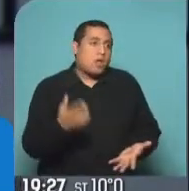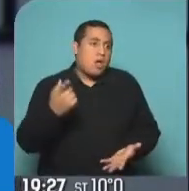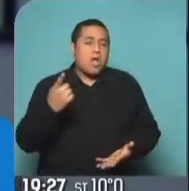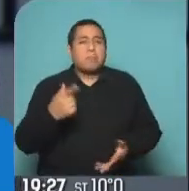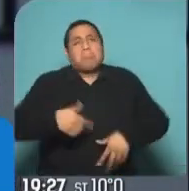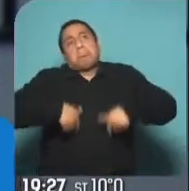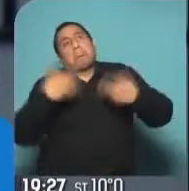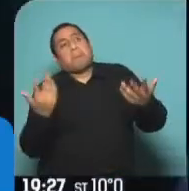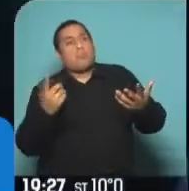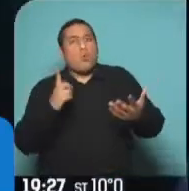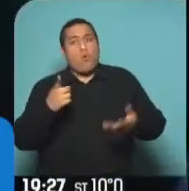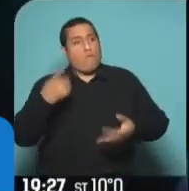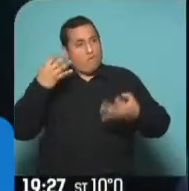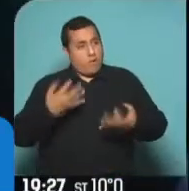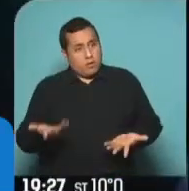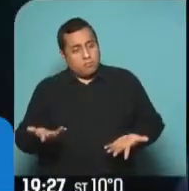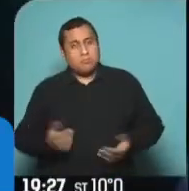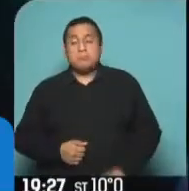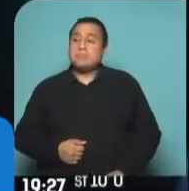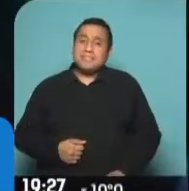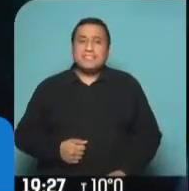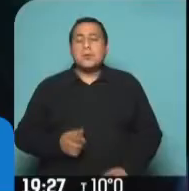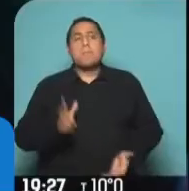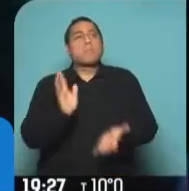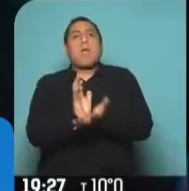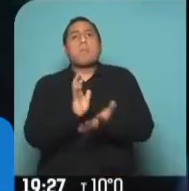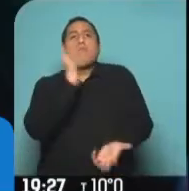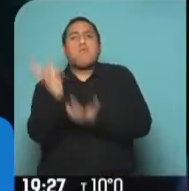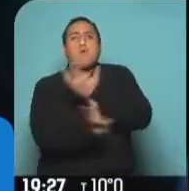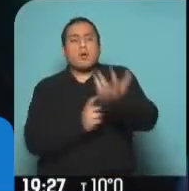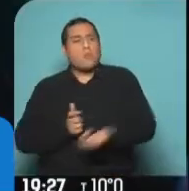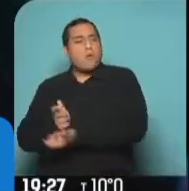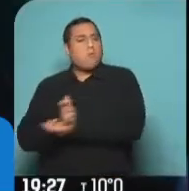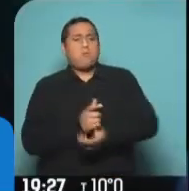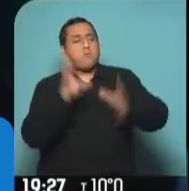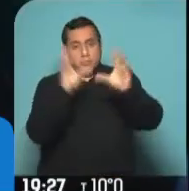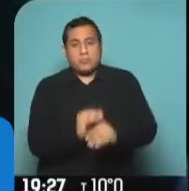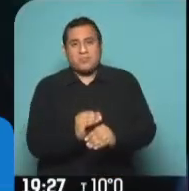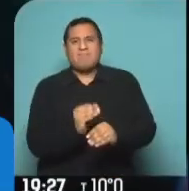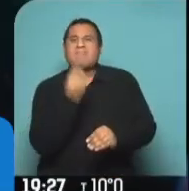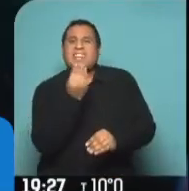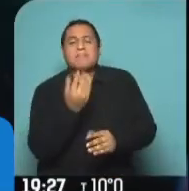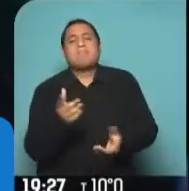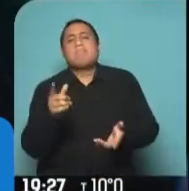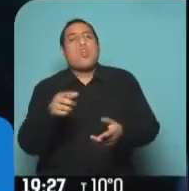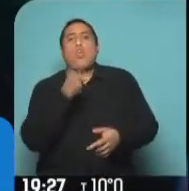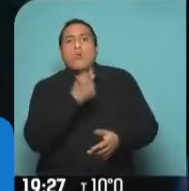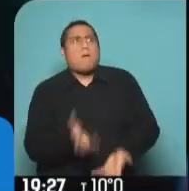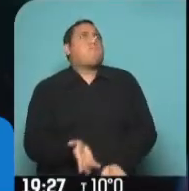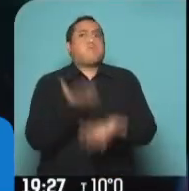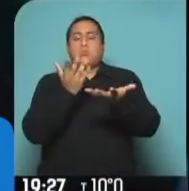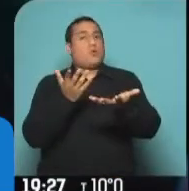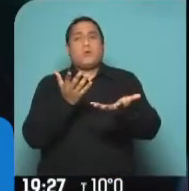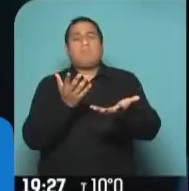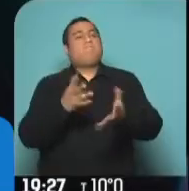que pensar en etapas. Primero era la etapa de apagar el incendio, que contengamos esta espiralización del dólar, este incremento del riesgo país,